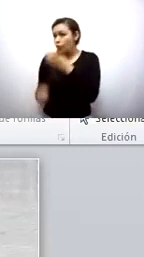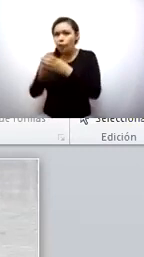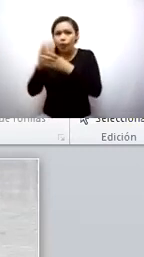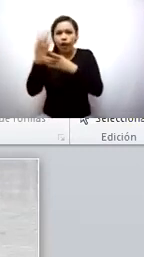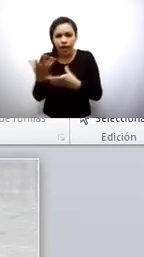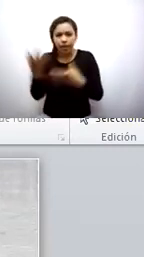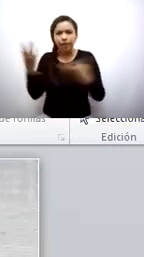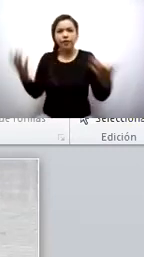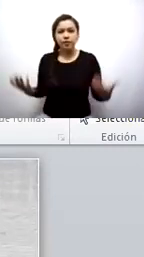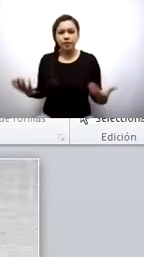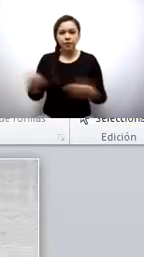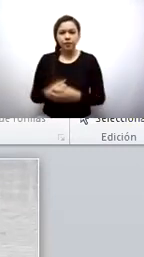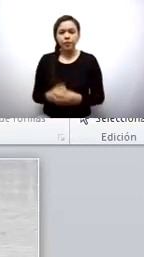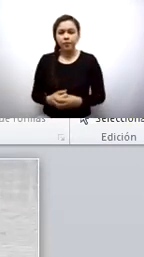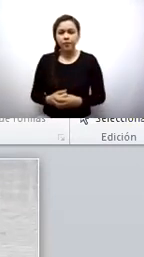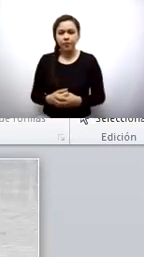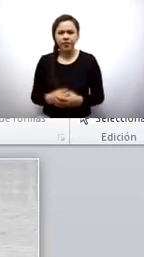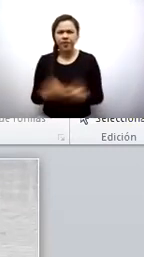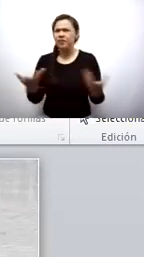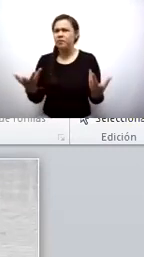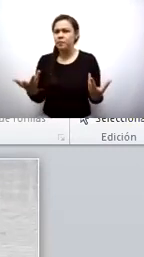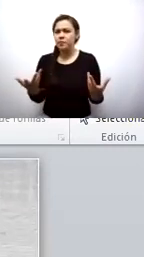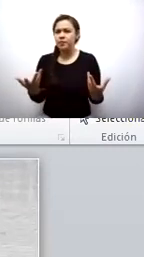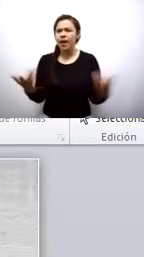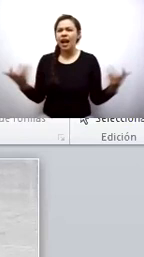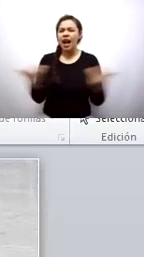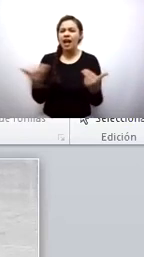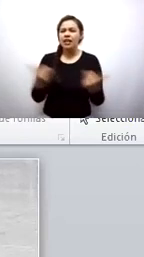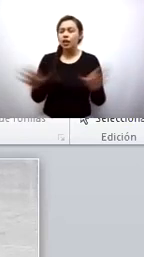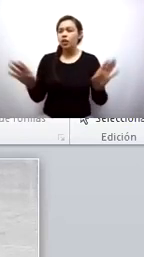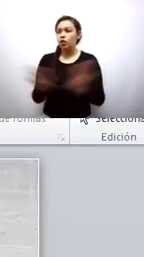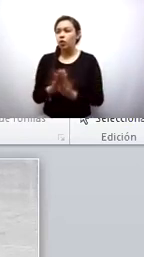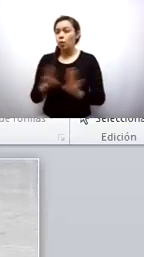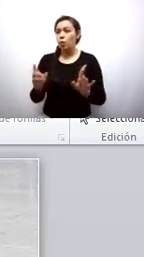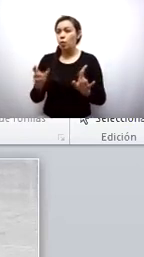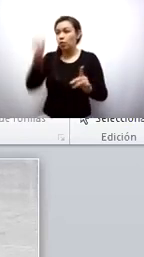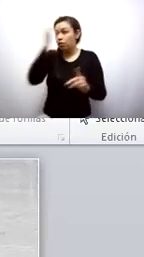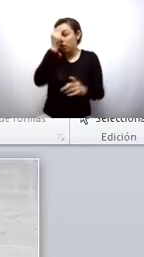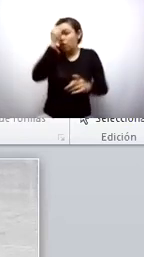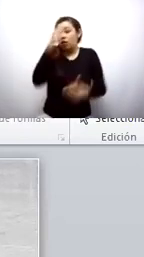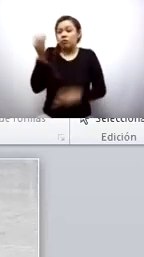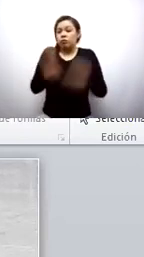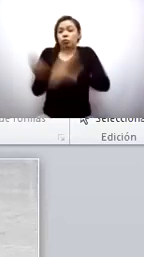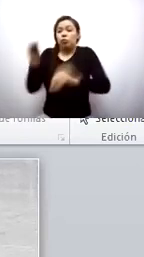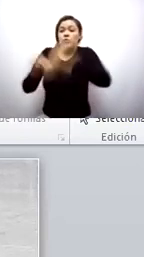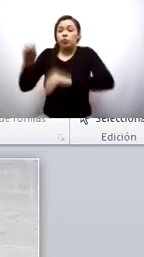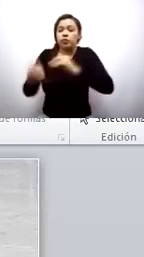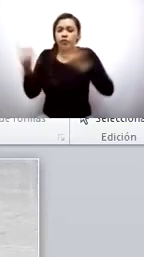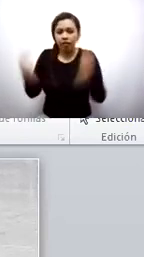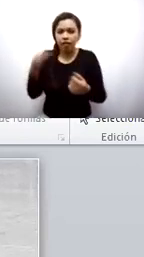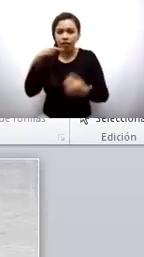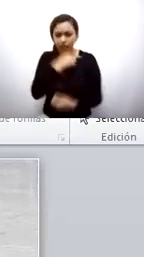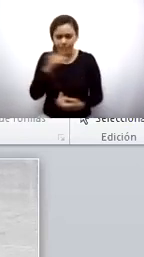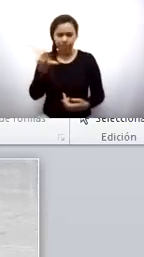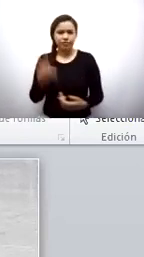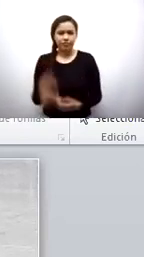vino a hacer una improvisación con respecto a lo que se hace en el terreno de la educación. Sin